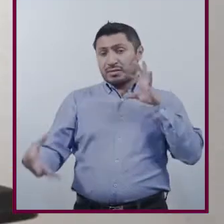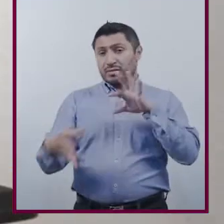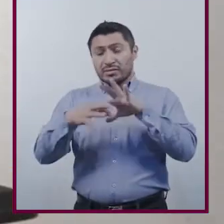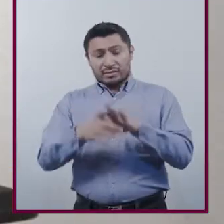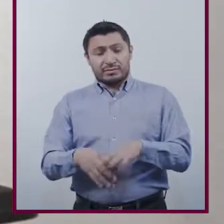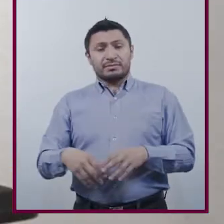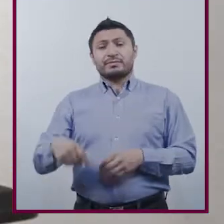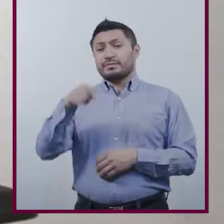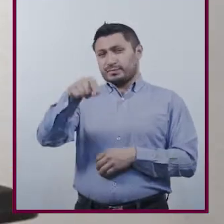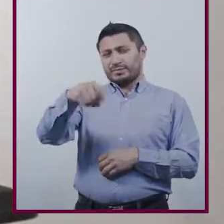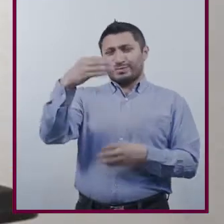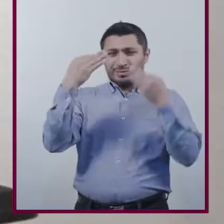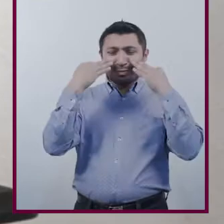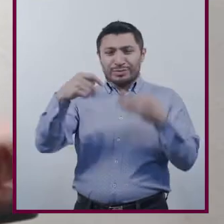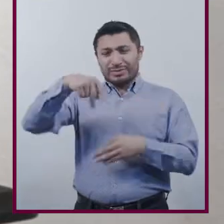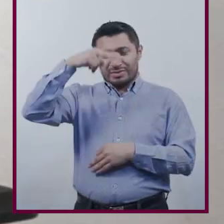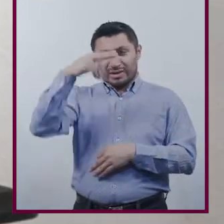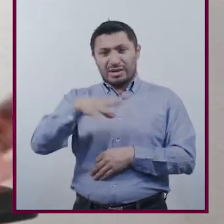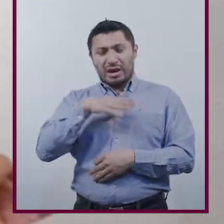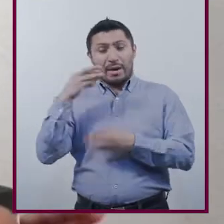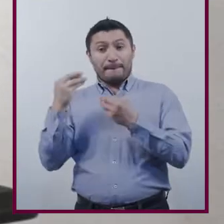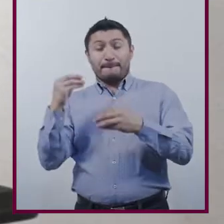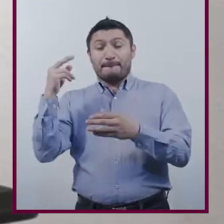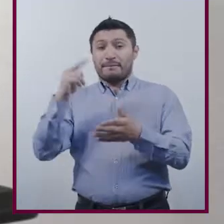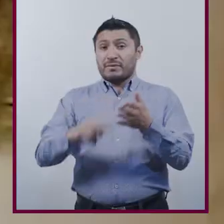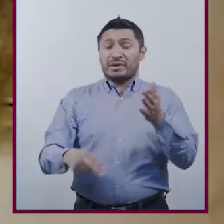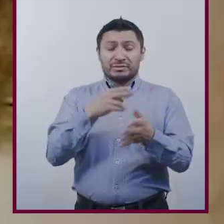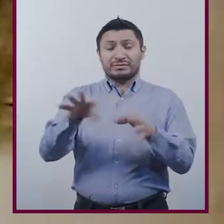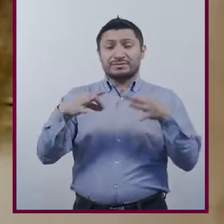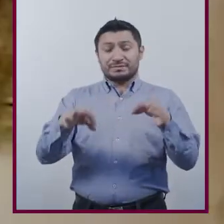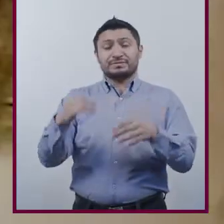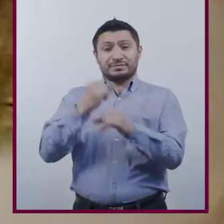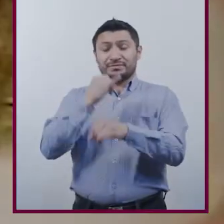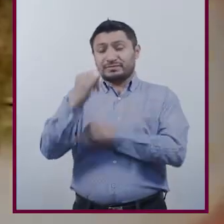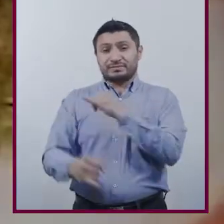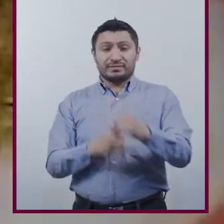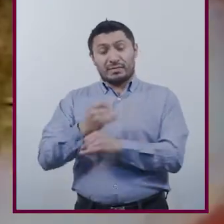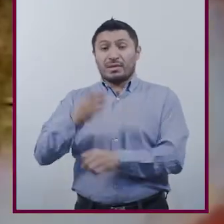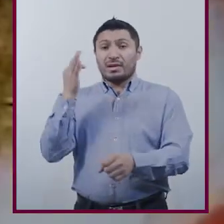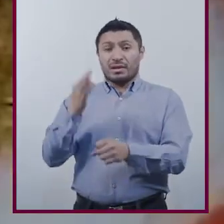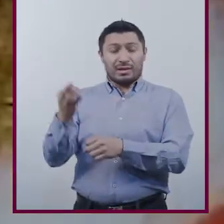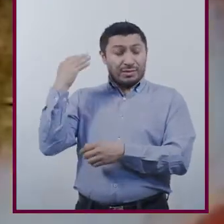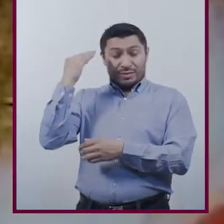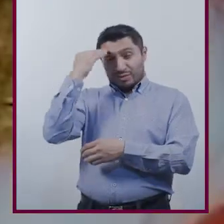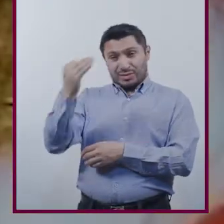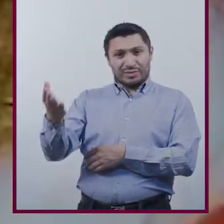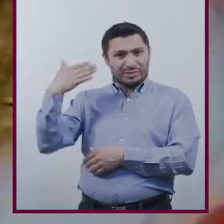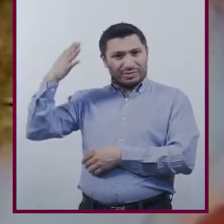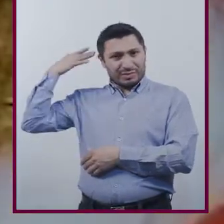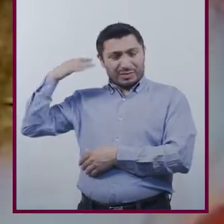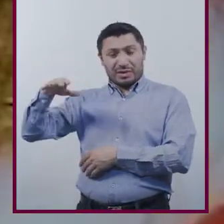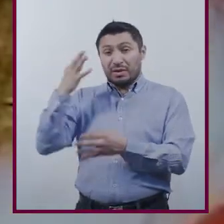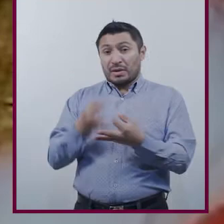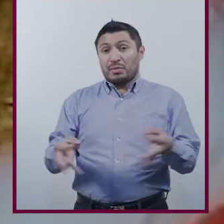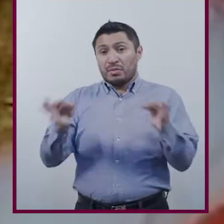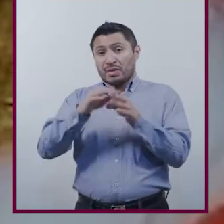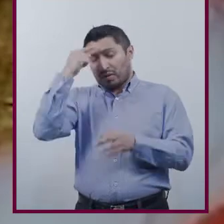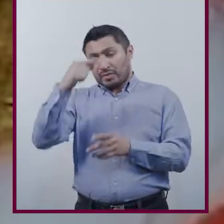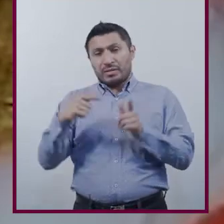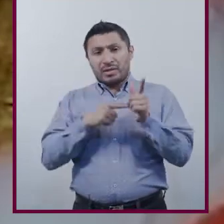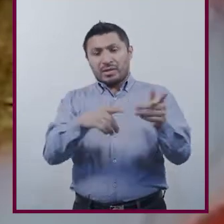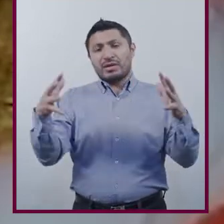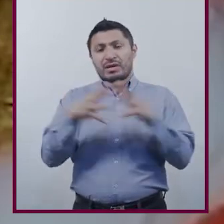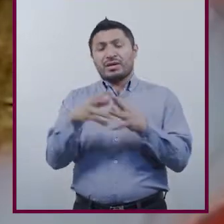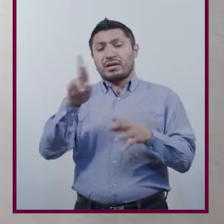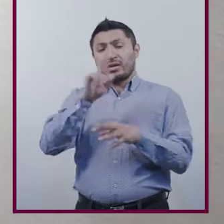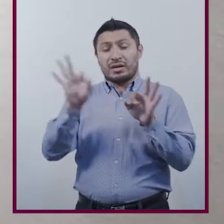cuenta, en México han existido muchos tratados internacionales y en esta época fueron importantes para continuar la Guerra de Reforma. En